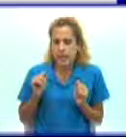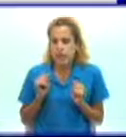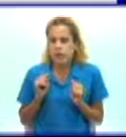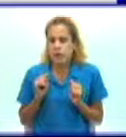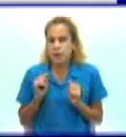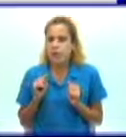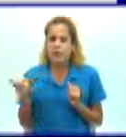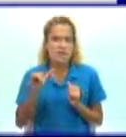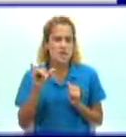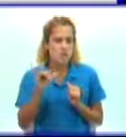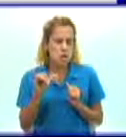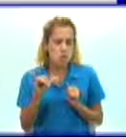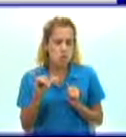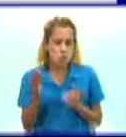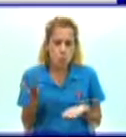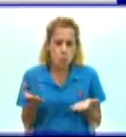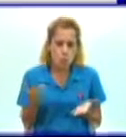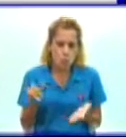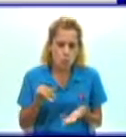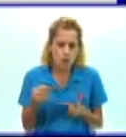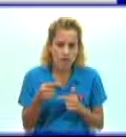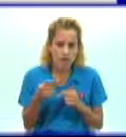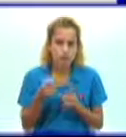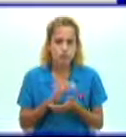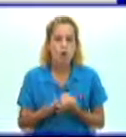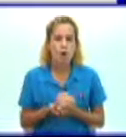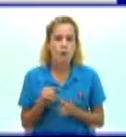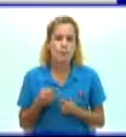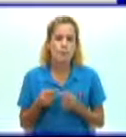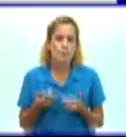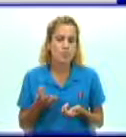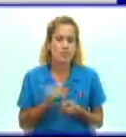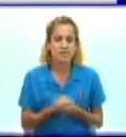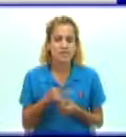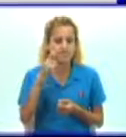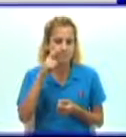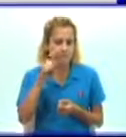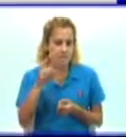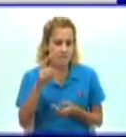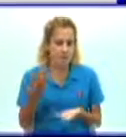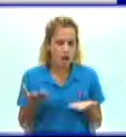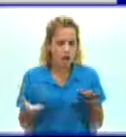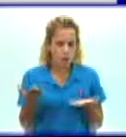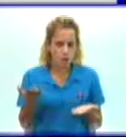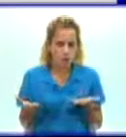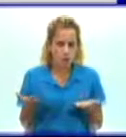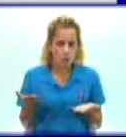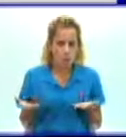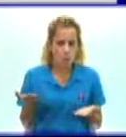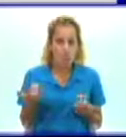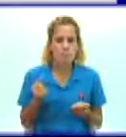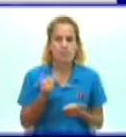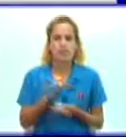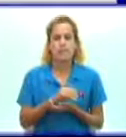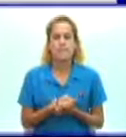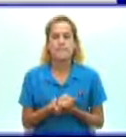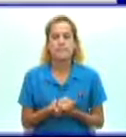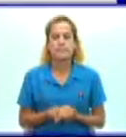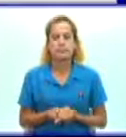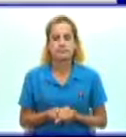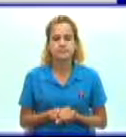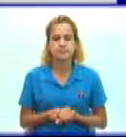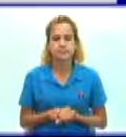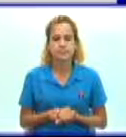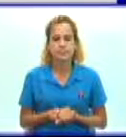hemos obtenido un resultado que es correcto, porque cuando termine van a hacerlo ustedes como les recomendé para que comparen los